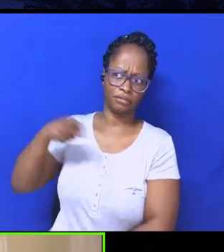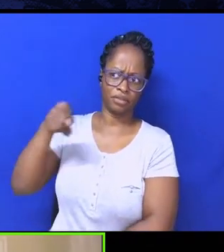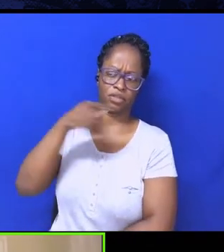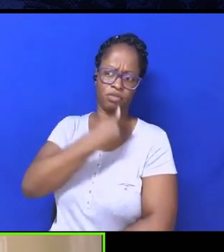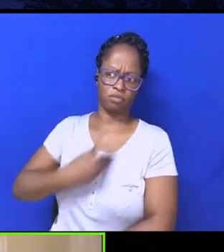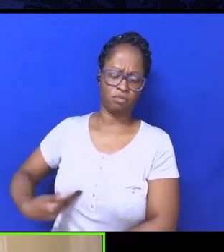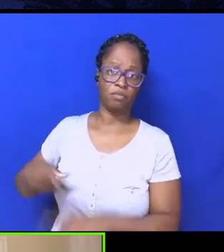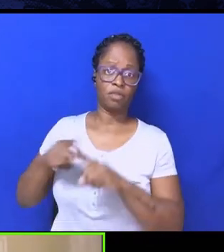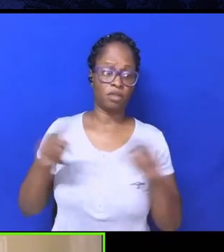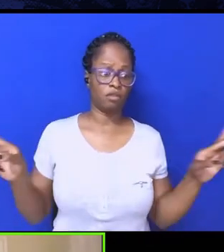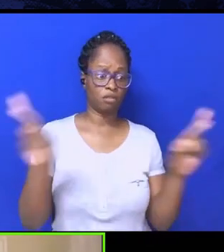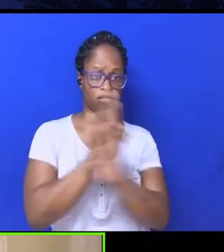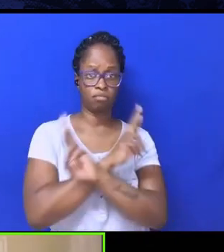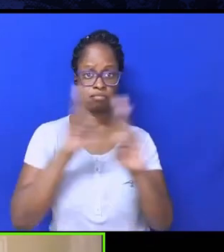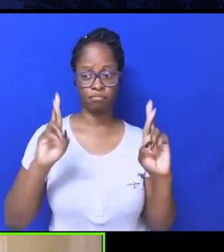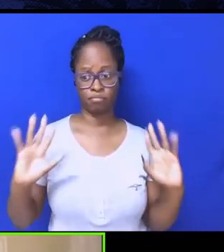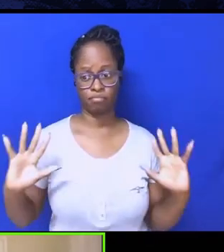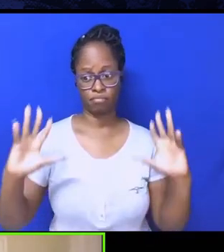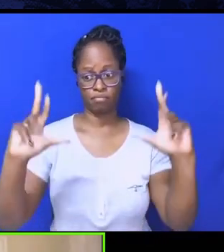ámbitos